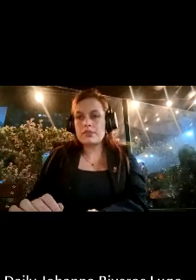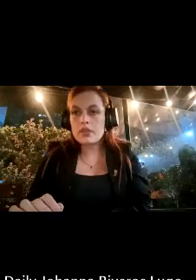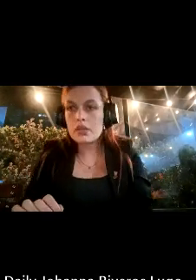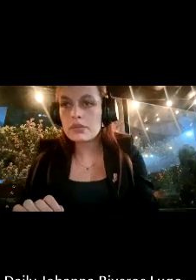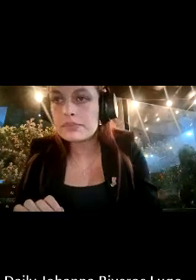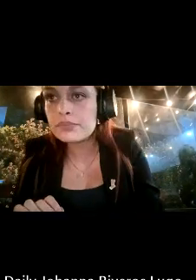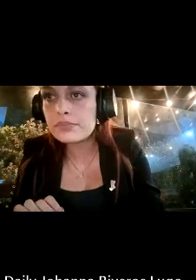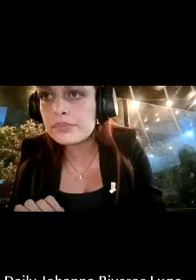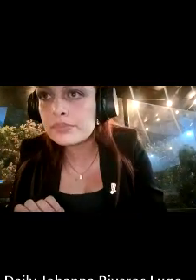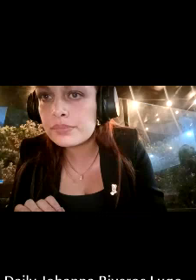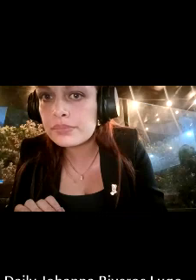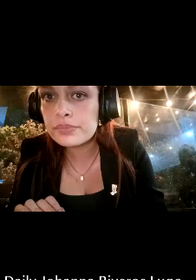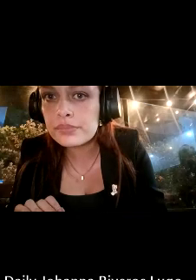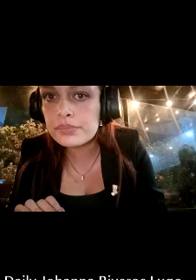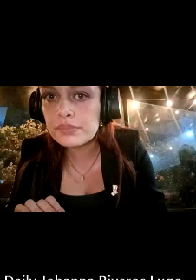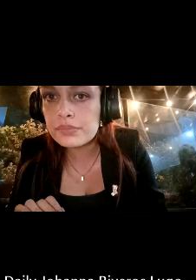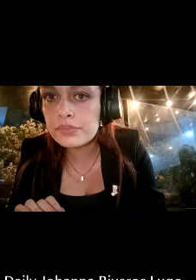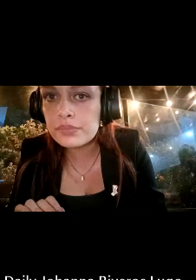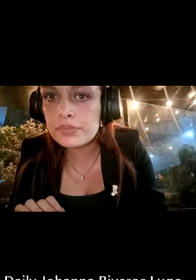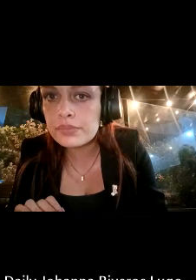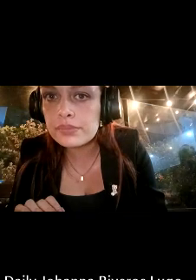o por ahí, Sí, diría yo.